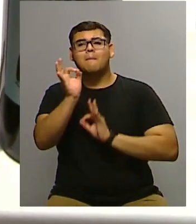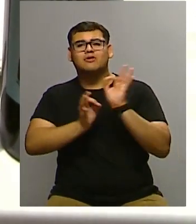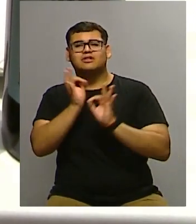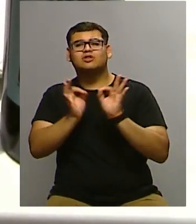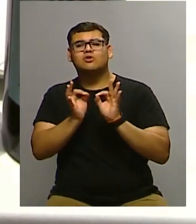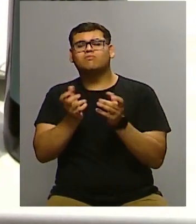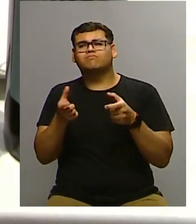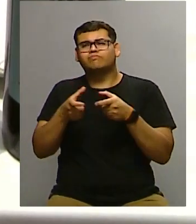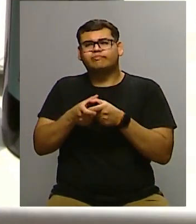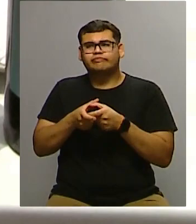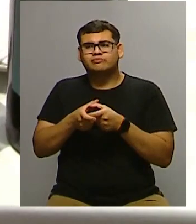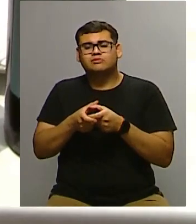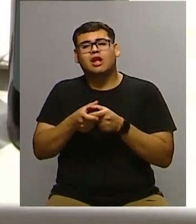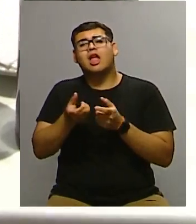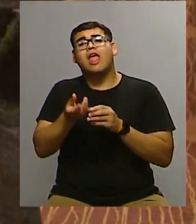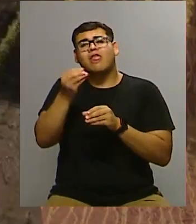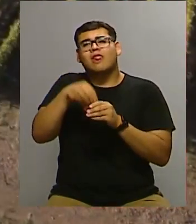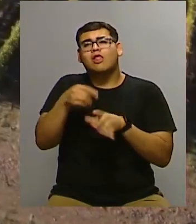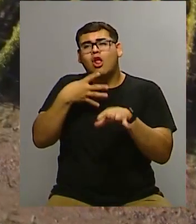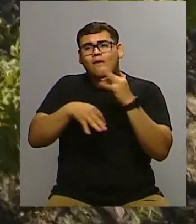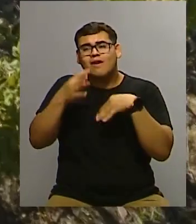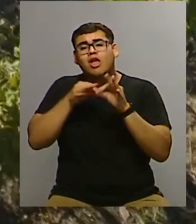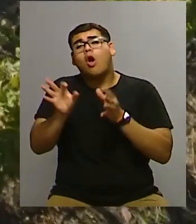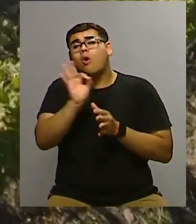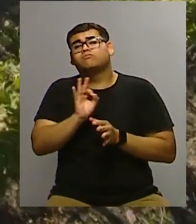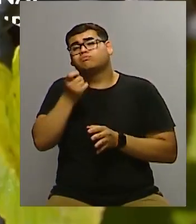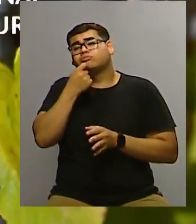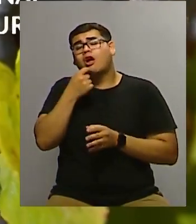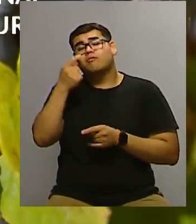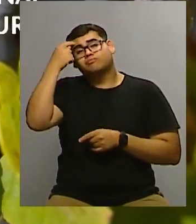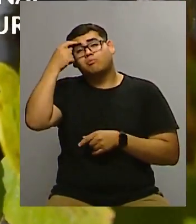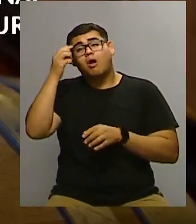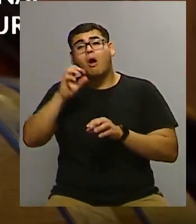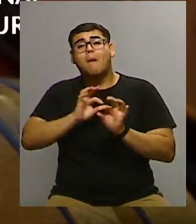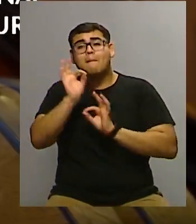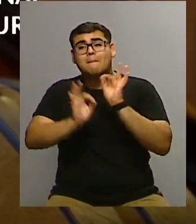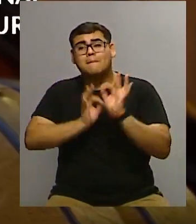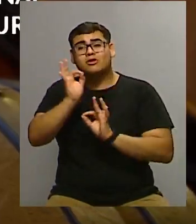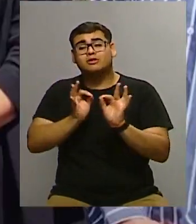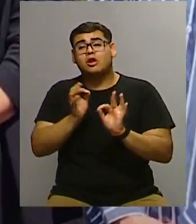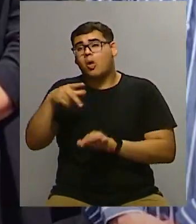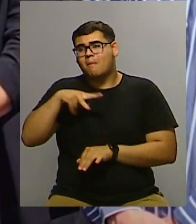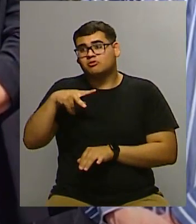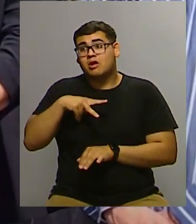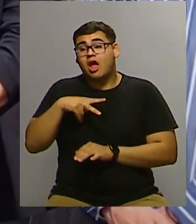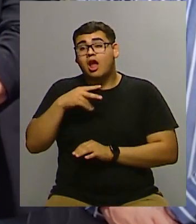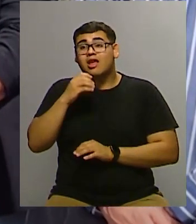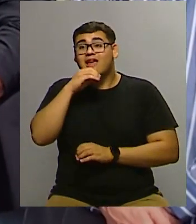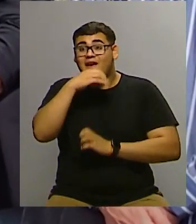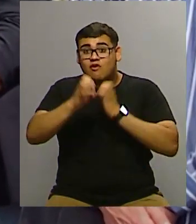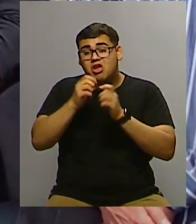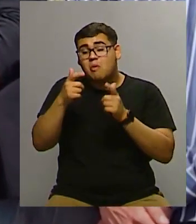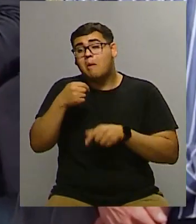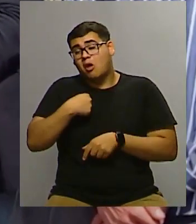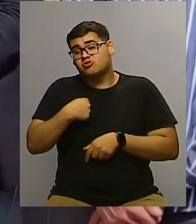que empiezan vendiendo en el mercado interno o proyectos personales de gente que ni siquiera tiene una bodega, pero que hace su propio